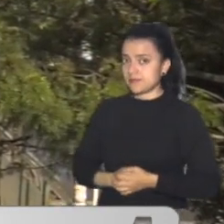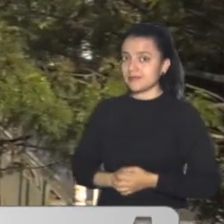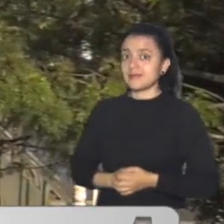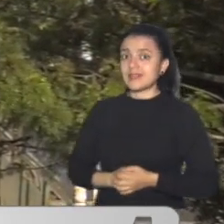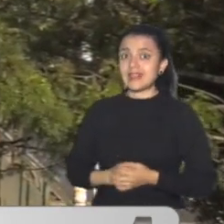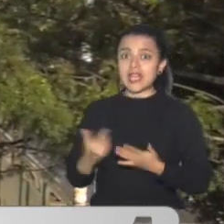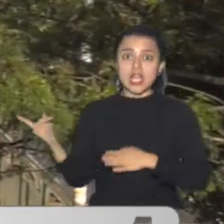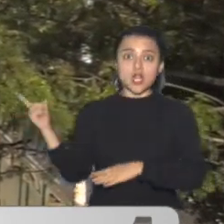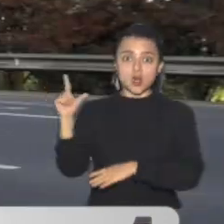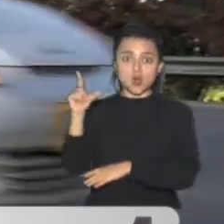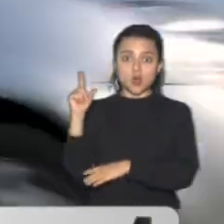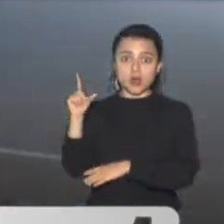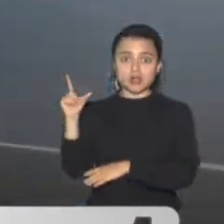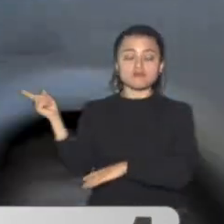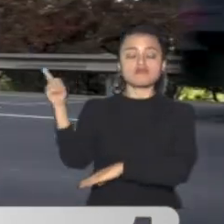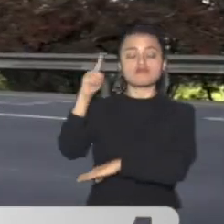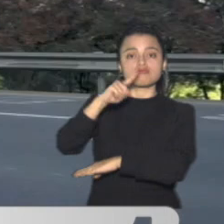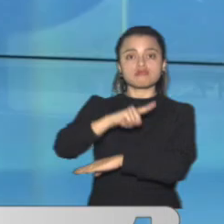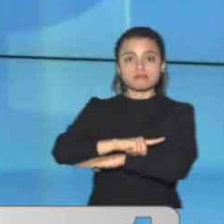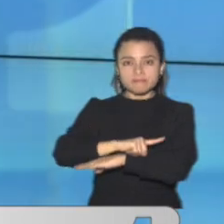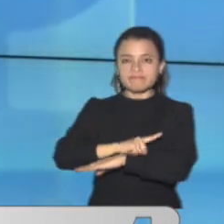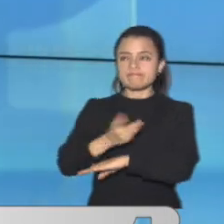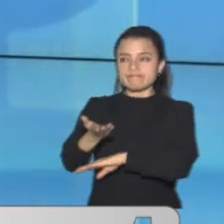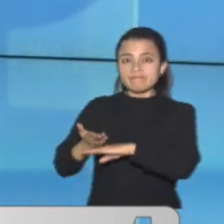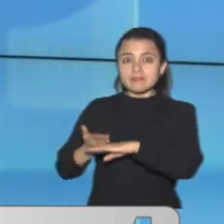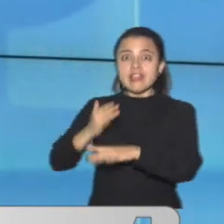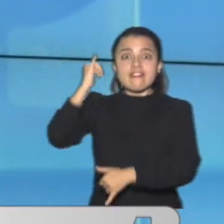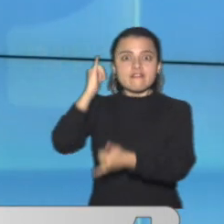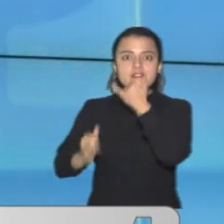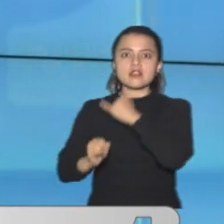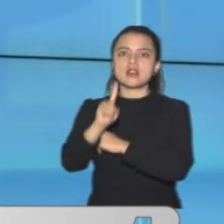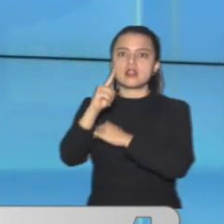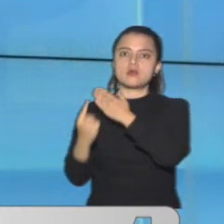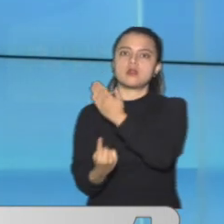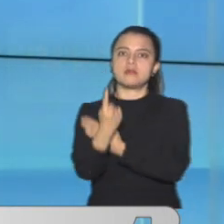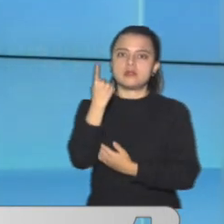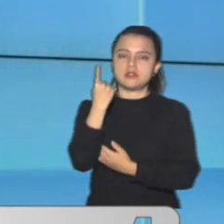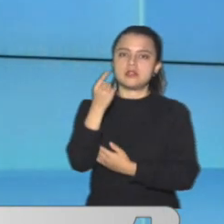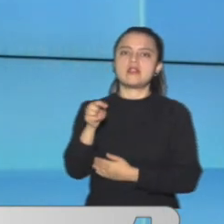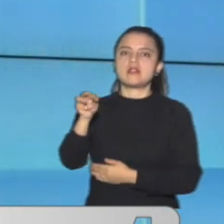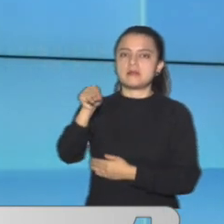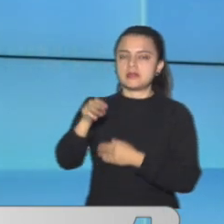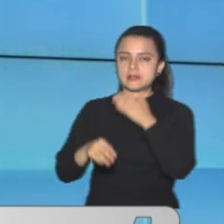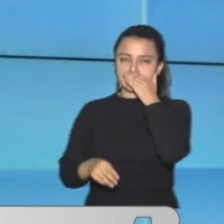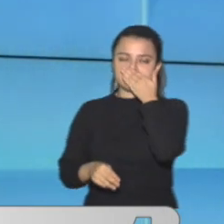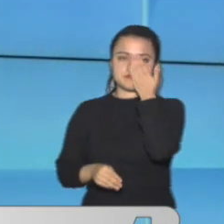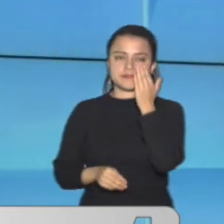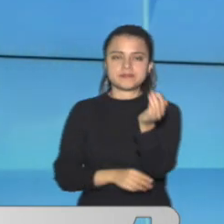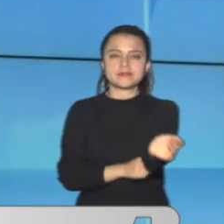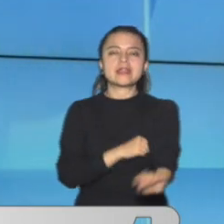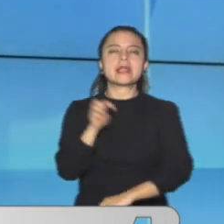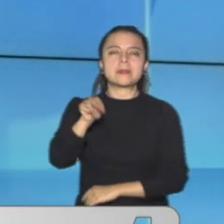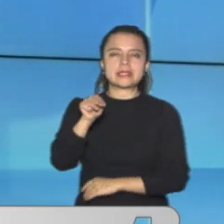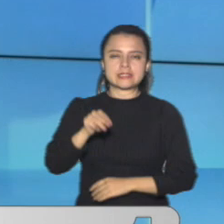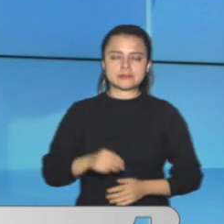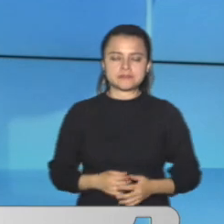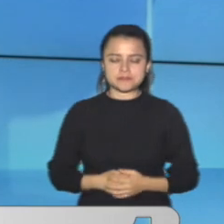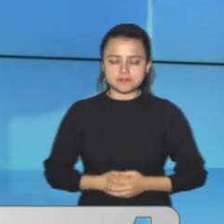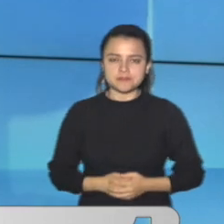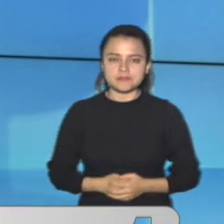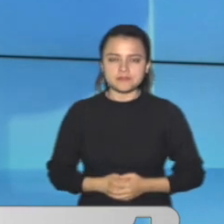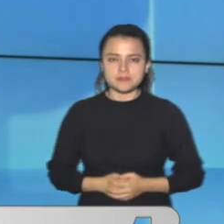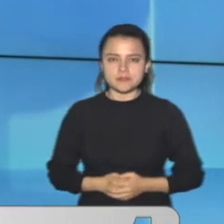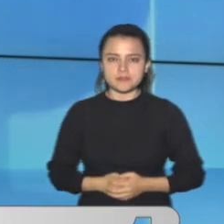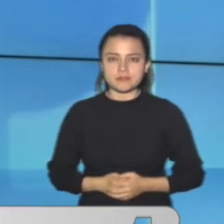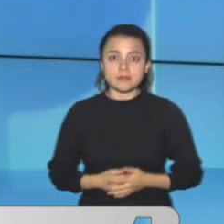martes a las doce del mediodía detalles de la extradición de la hermana de alias otoniel y también de este plan éxodo para